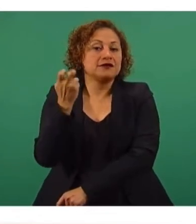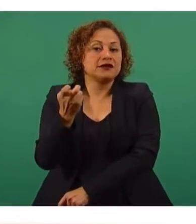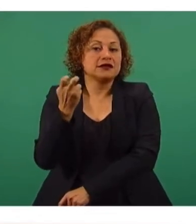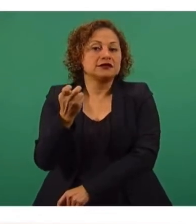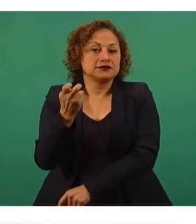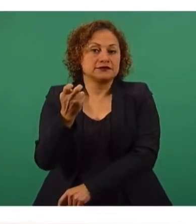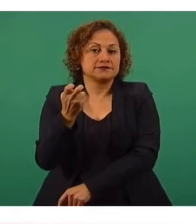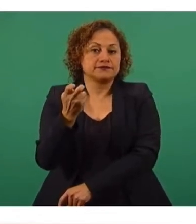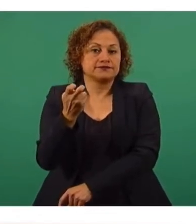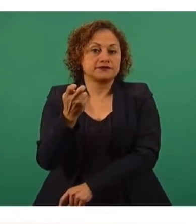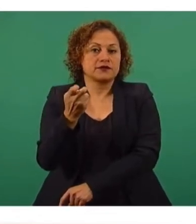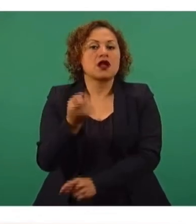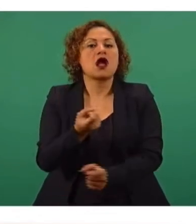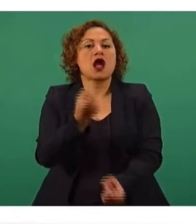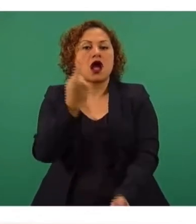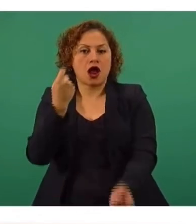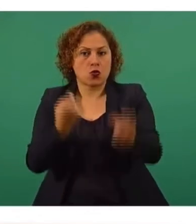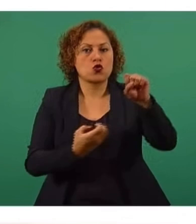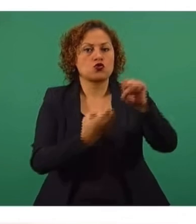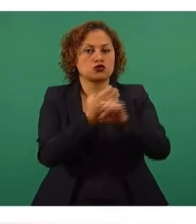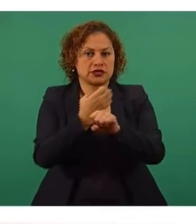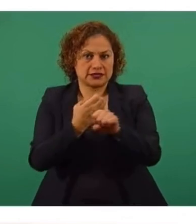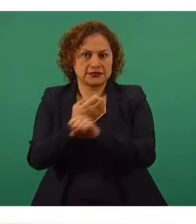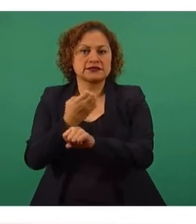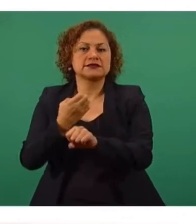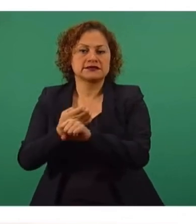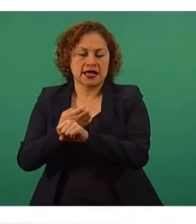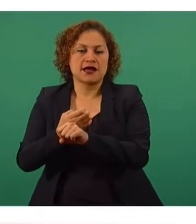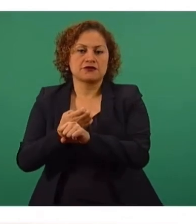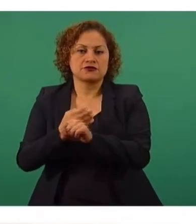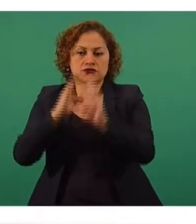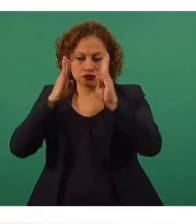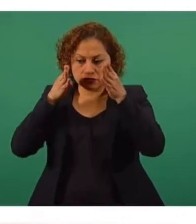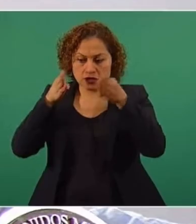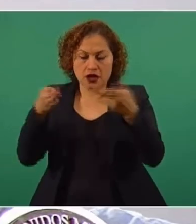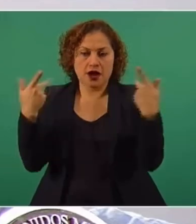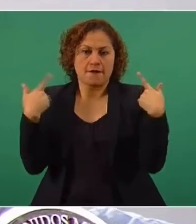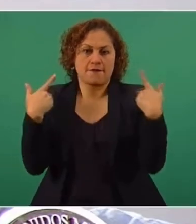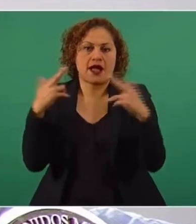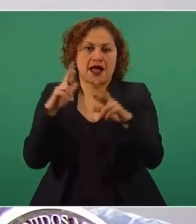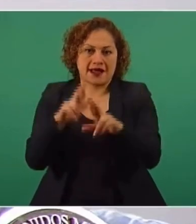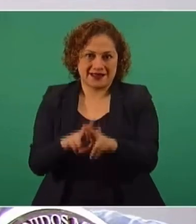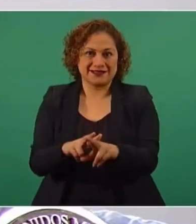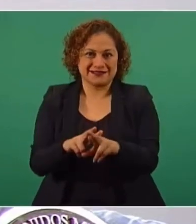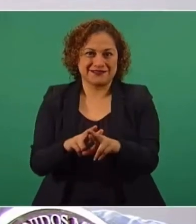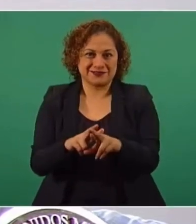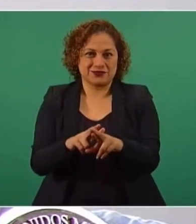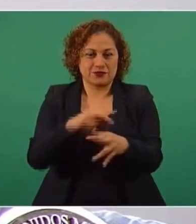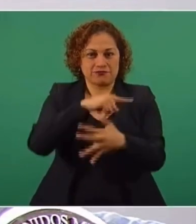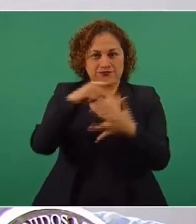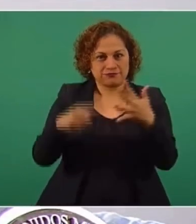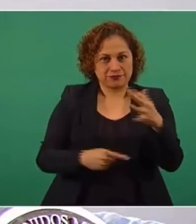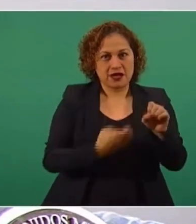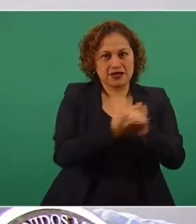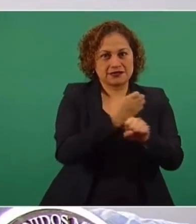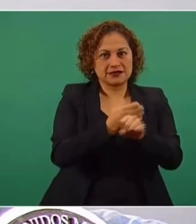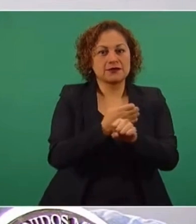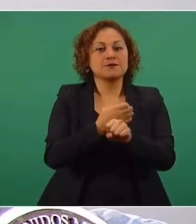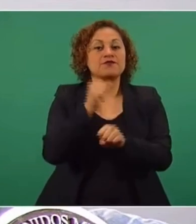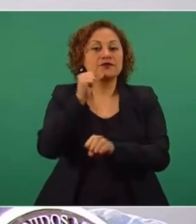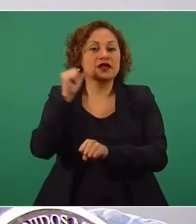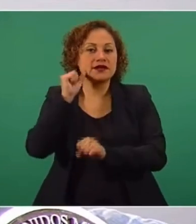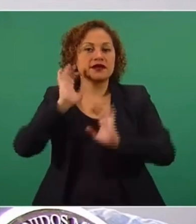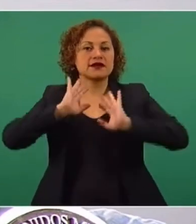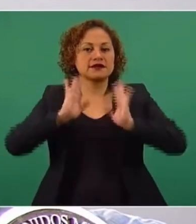educativo en algunas entidades que ayer anunciamos, las primeras 5, el arranque ya en otras 5,